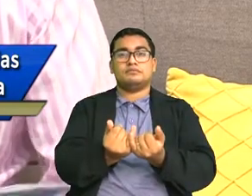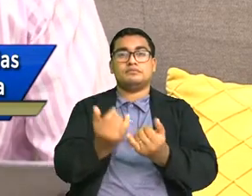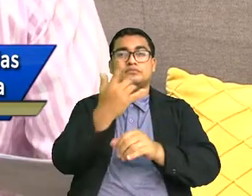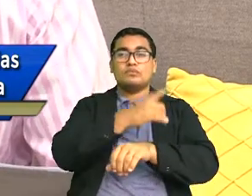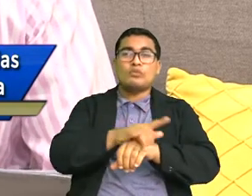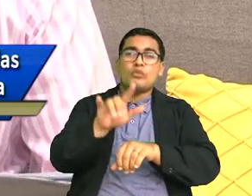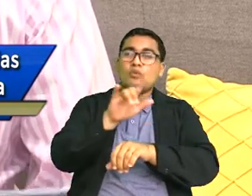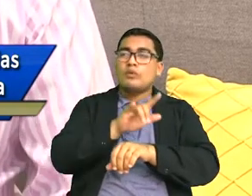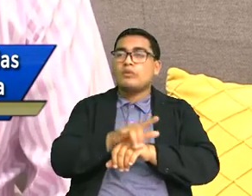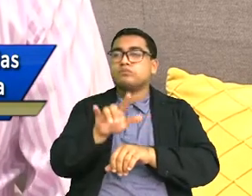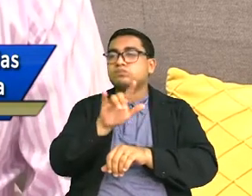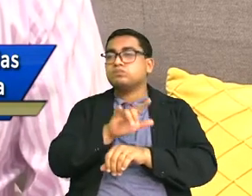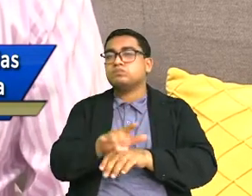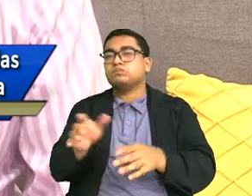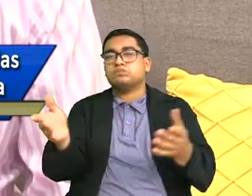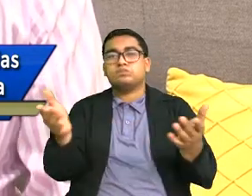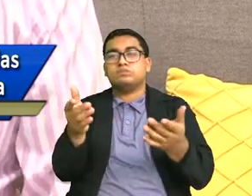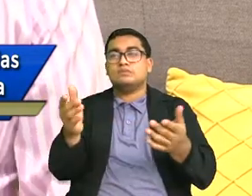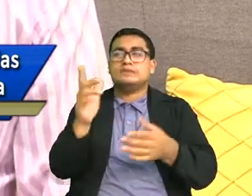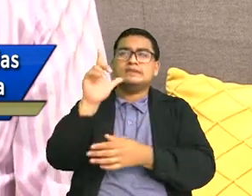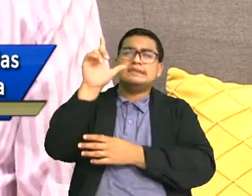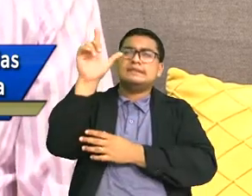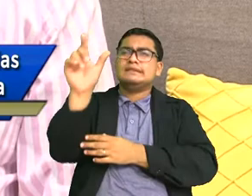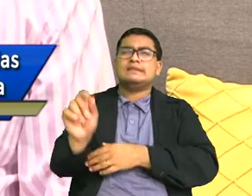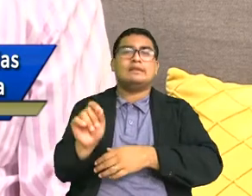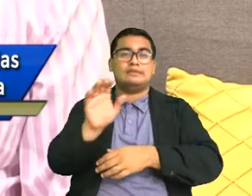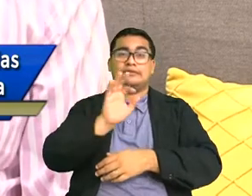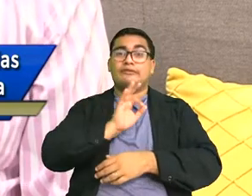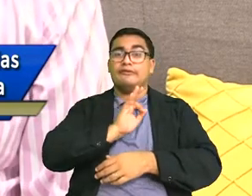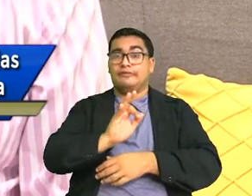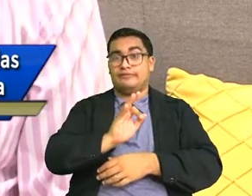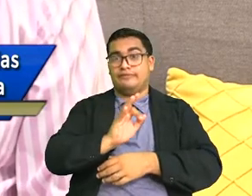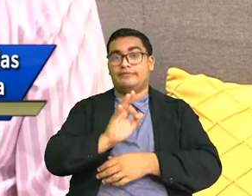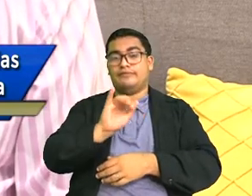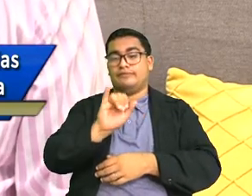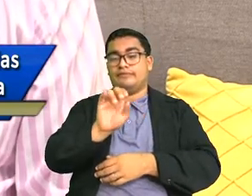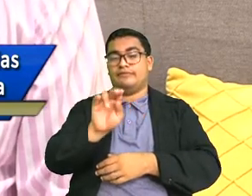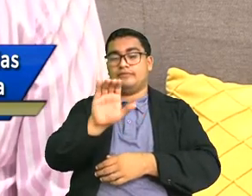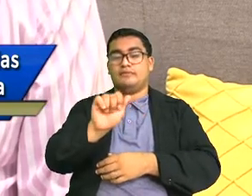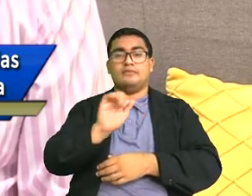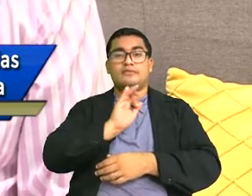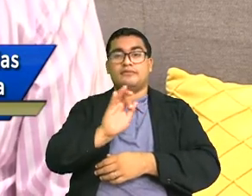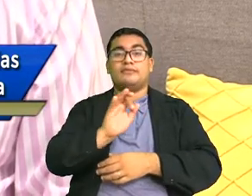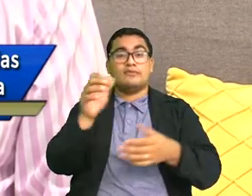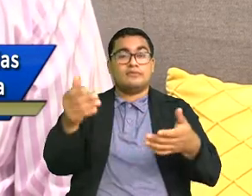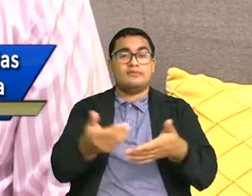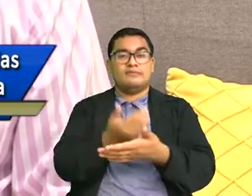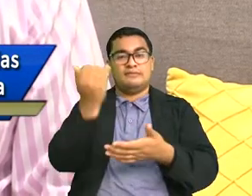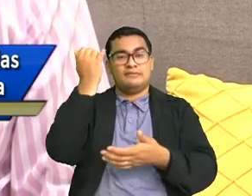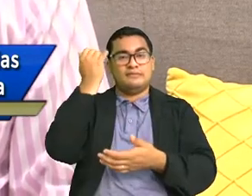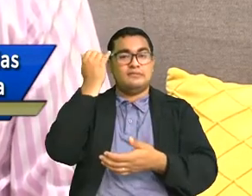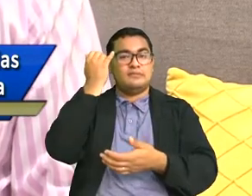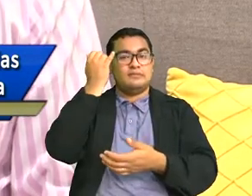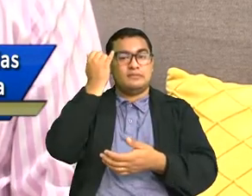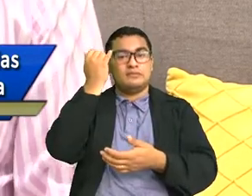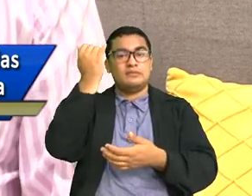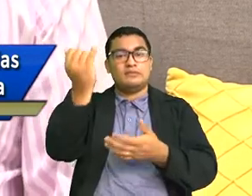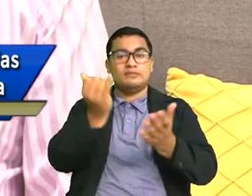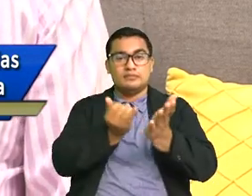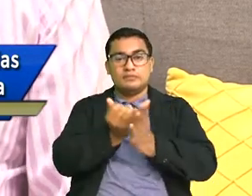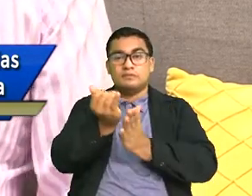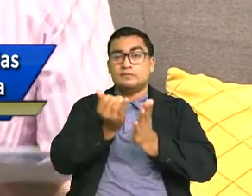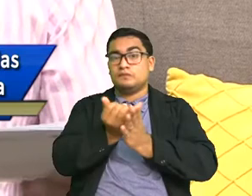y trabajado con fincas de experimentación camps son fincas de innovación son fincas de investigación e innovación tecnológica